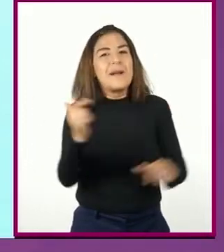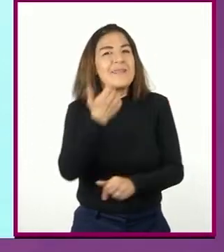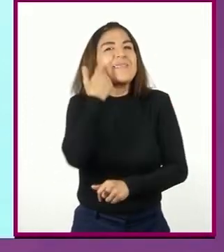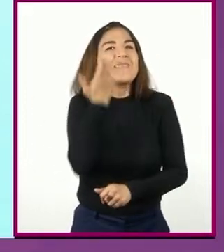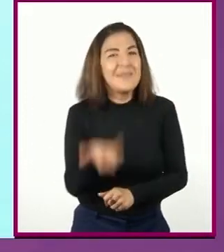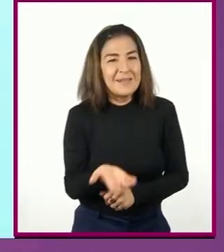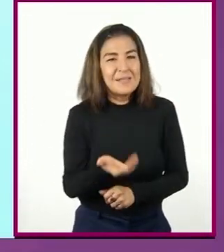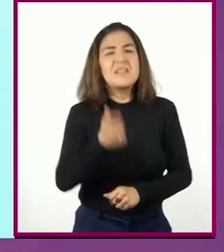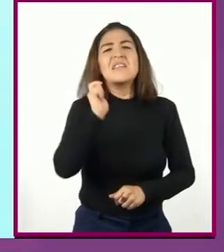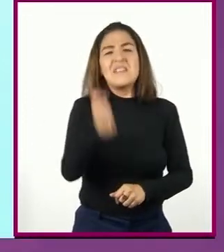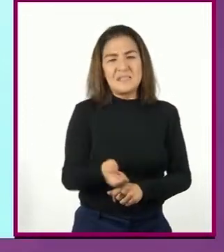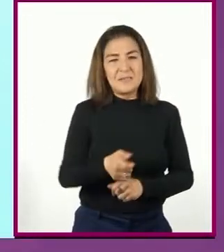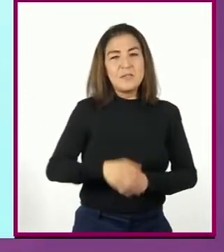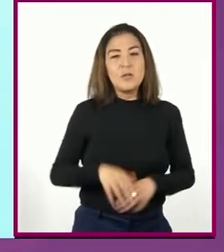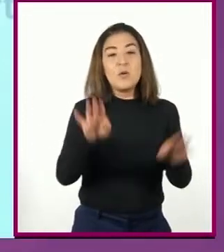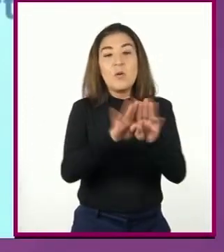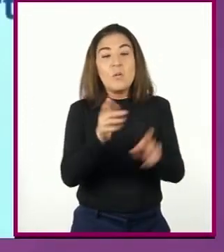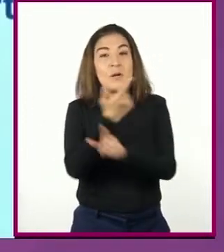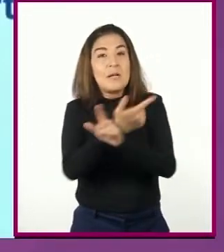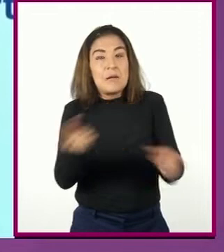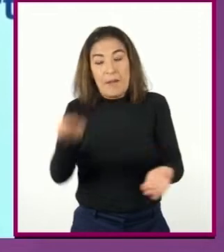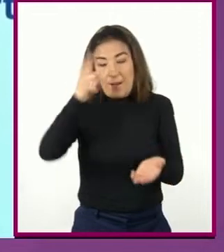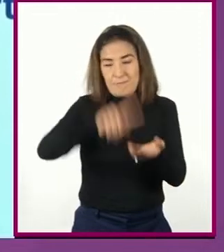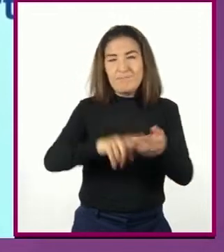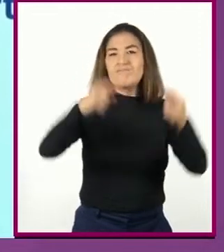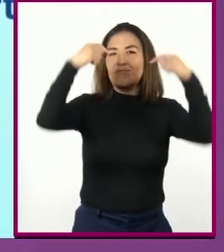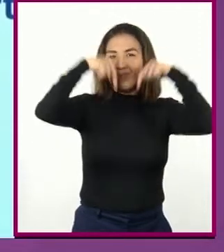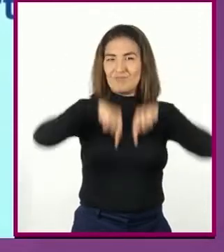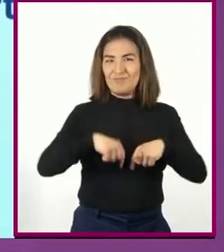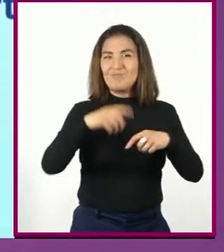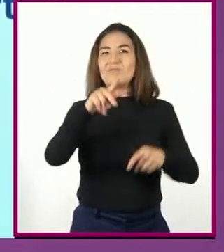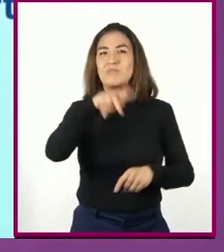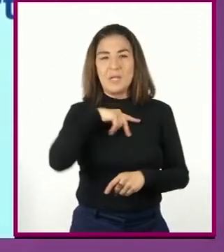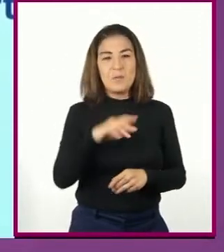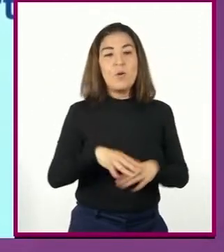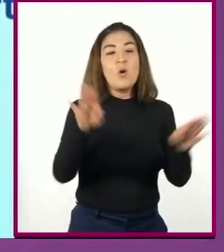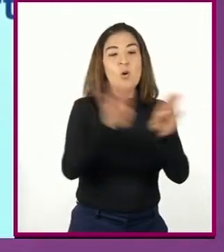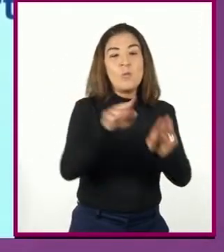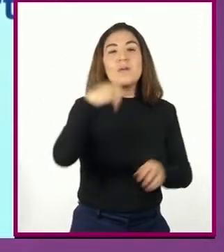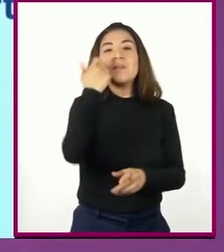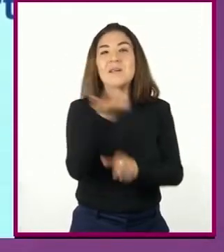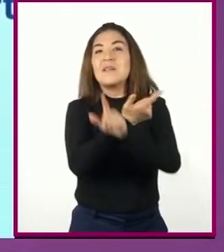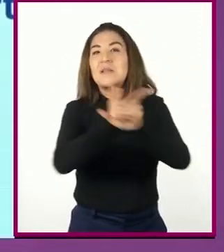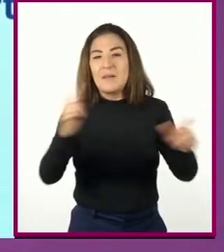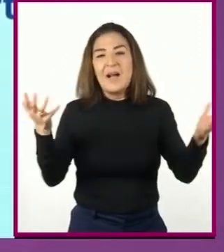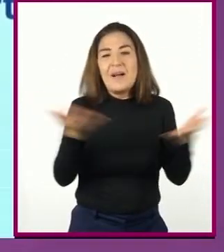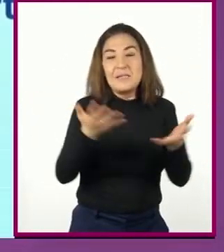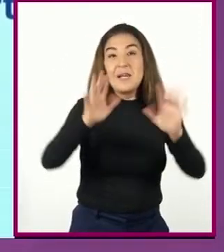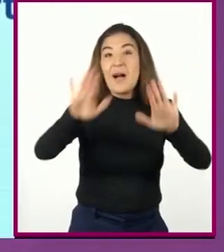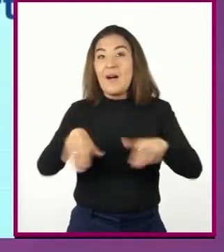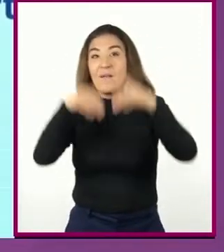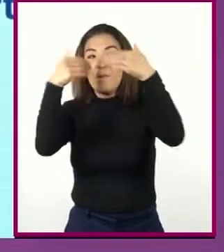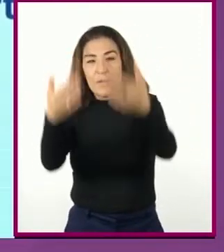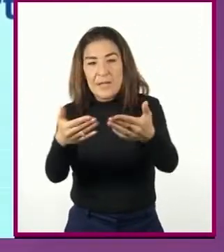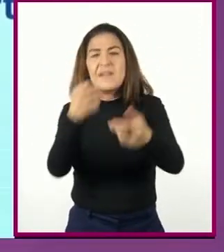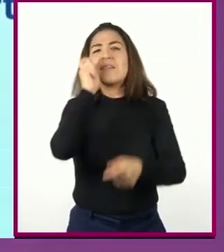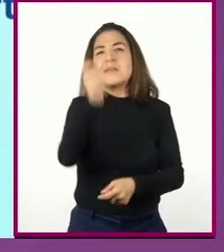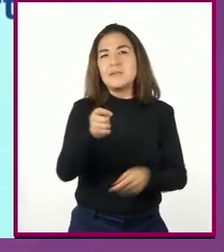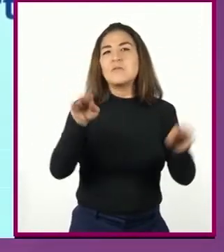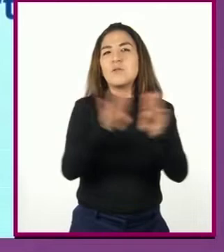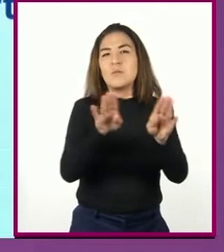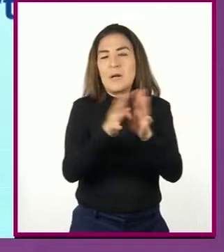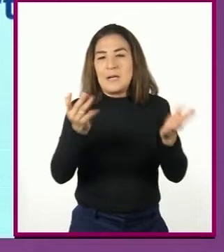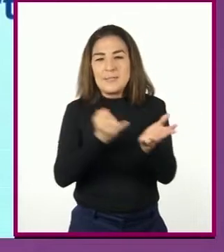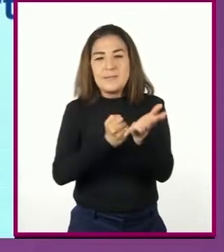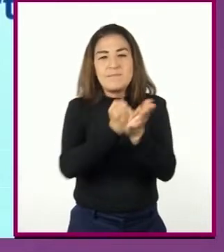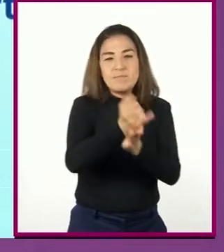La libertad de querer es libertad interior. La libertad de hacer es libertad exterior y consiste en ejercer